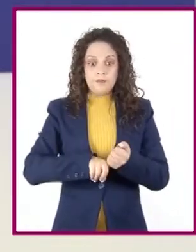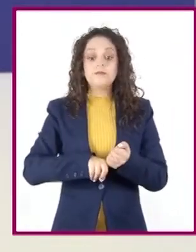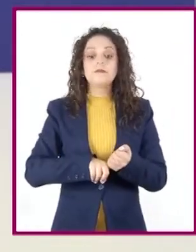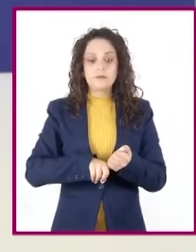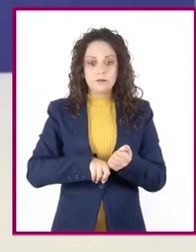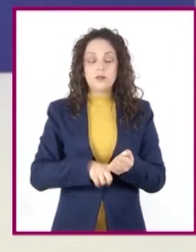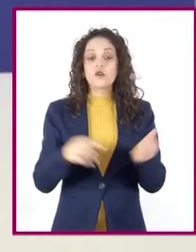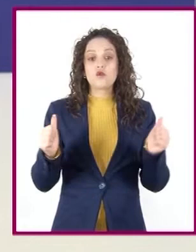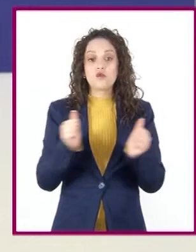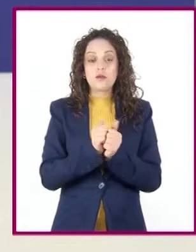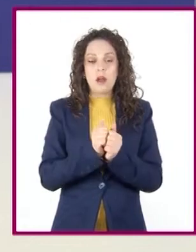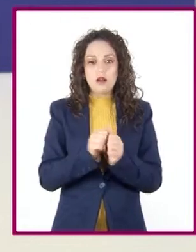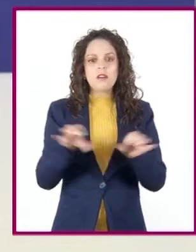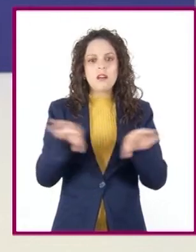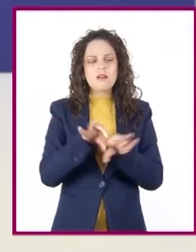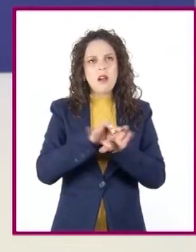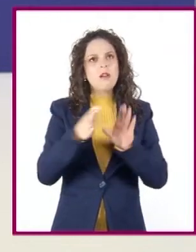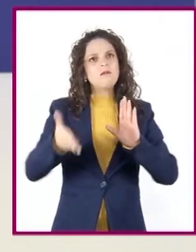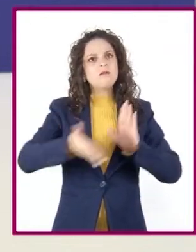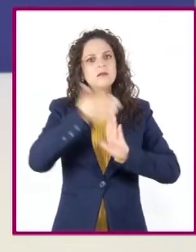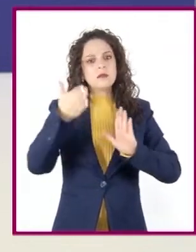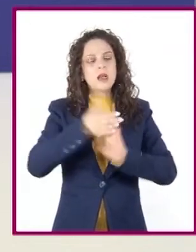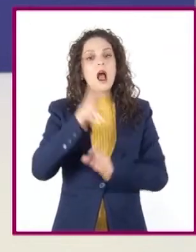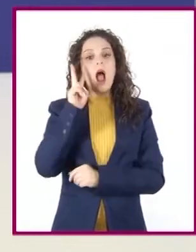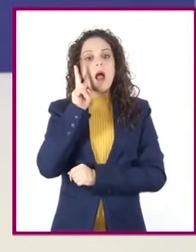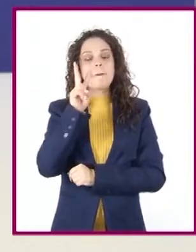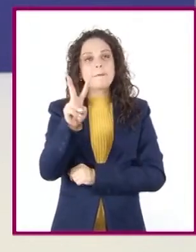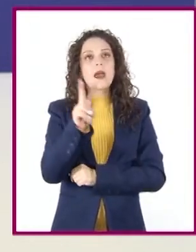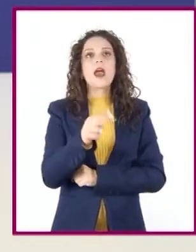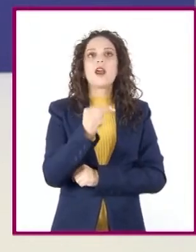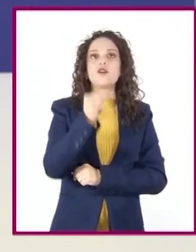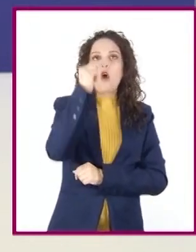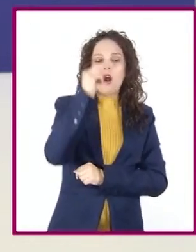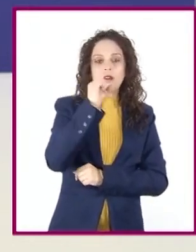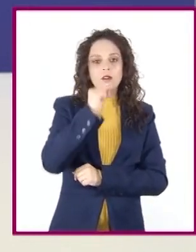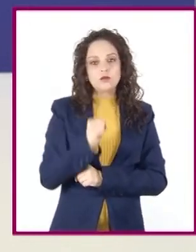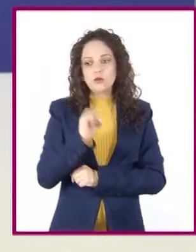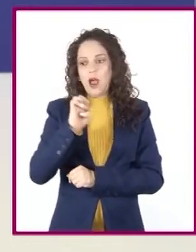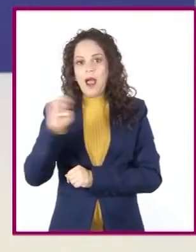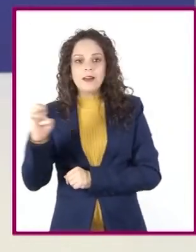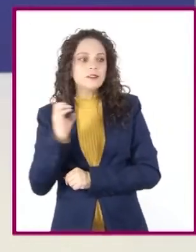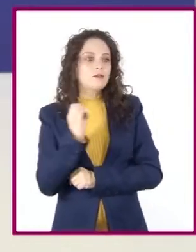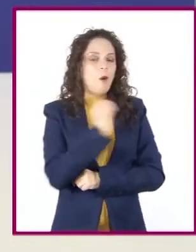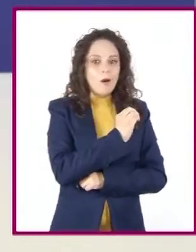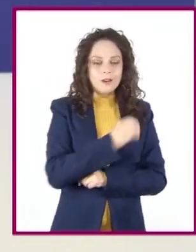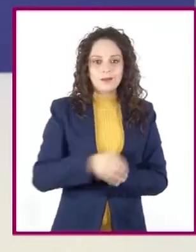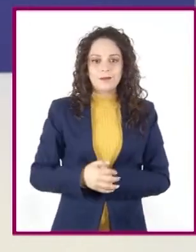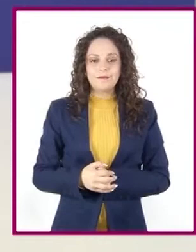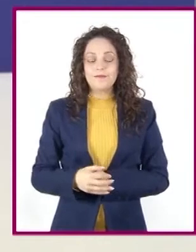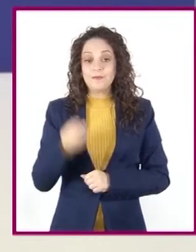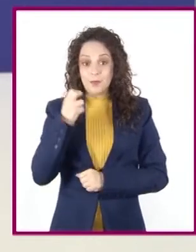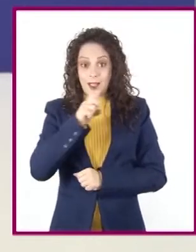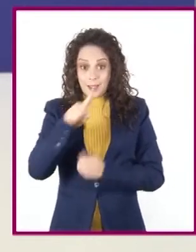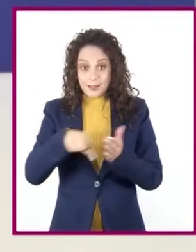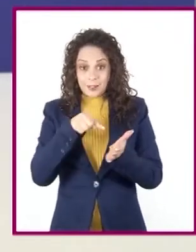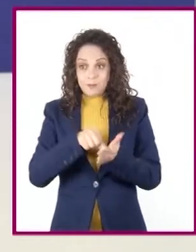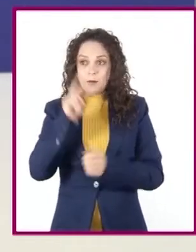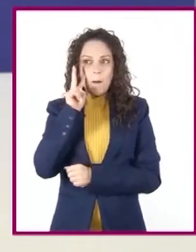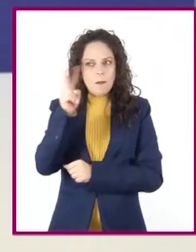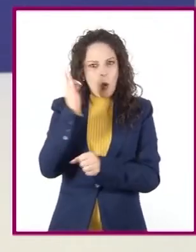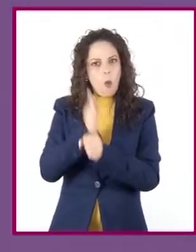puntos cardinales. Para poder conocer más sobre este sitio, los invito a que observen el siguiente